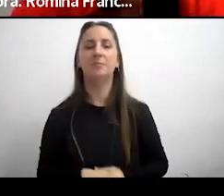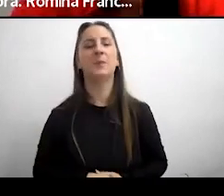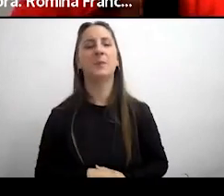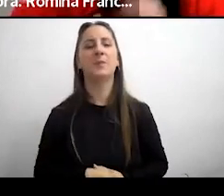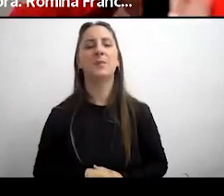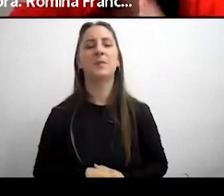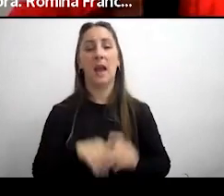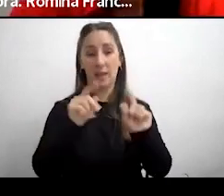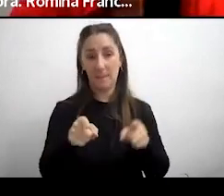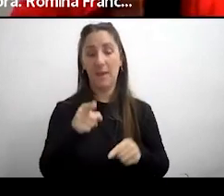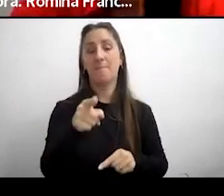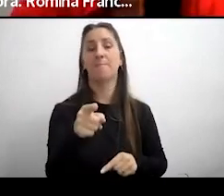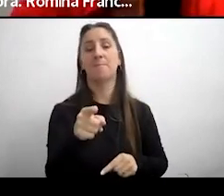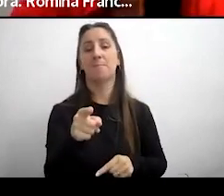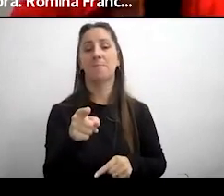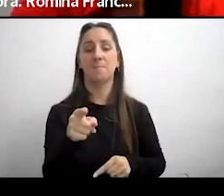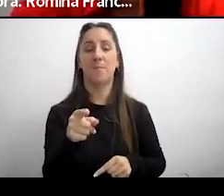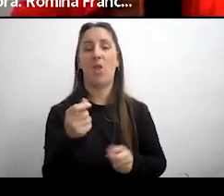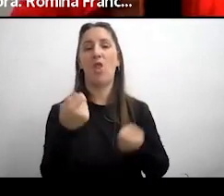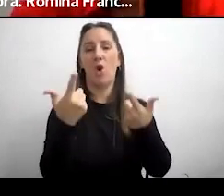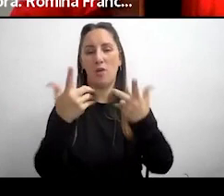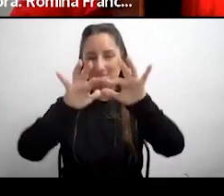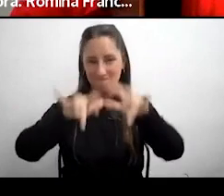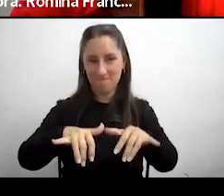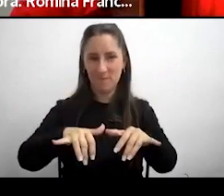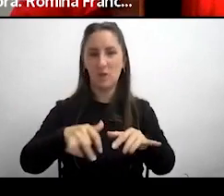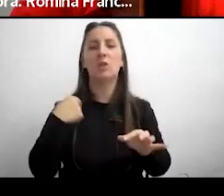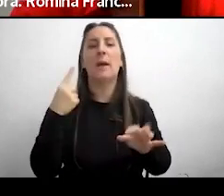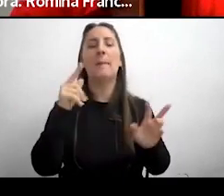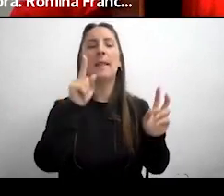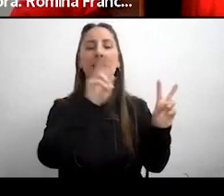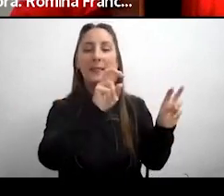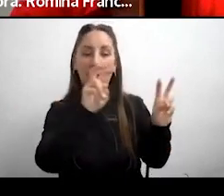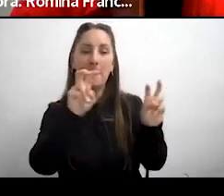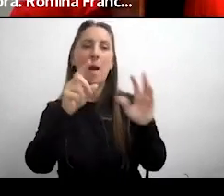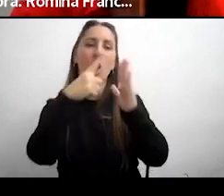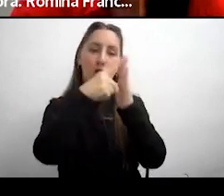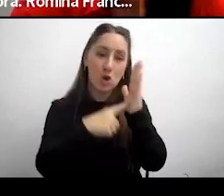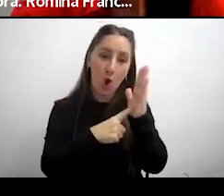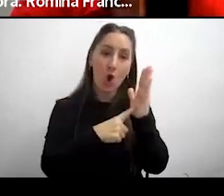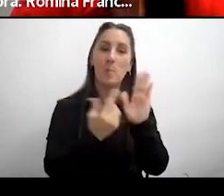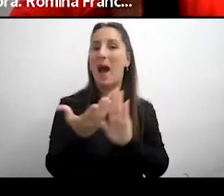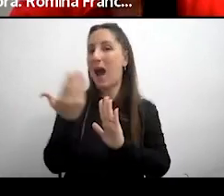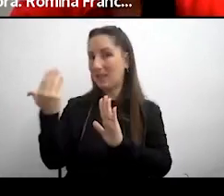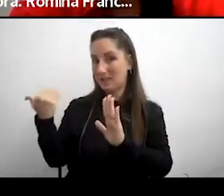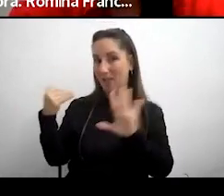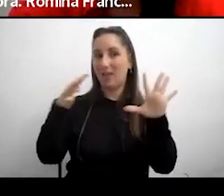también les dejo como, porque bueno, yo soy muy de unir también lo que es la norma con los